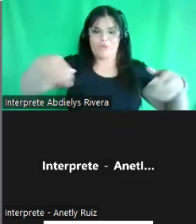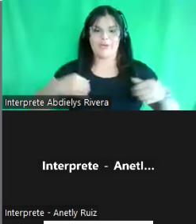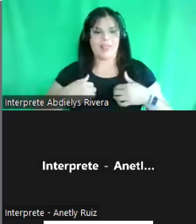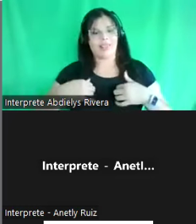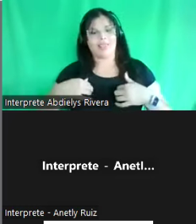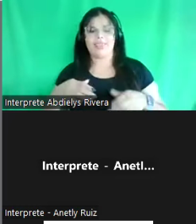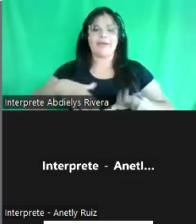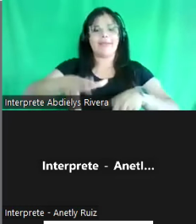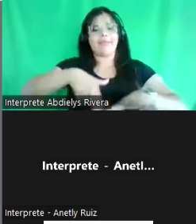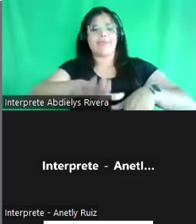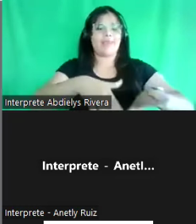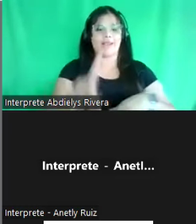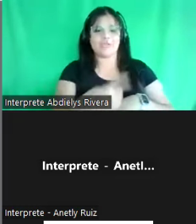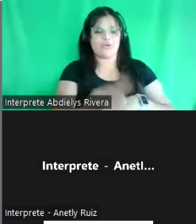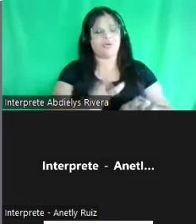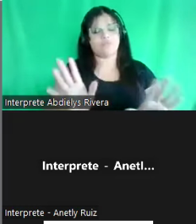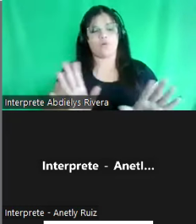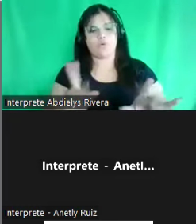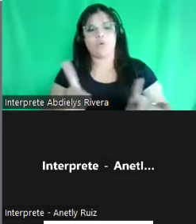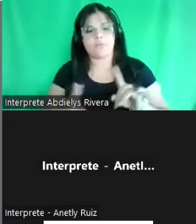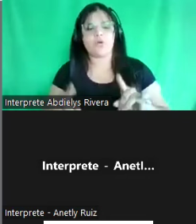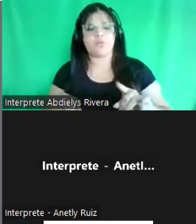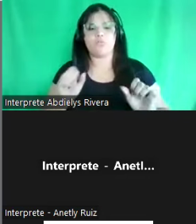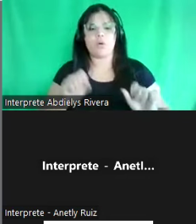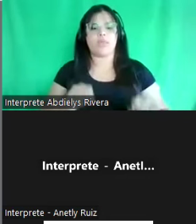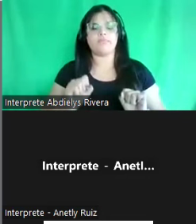animal de asistencia física y emocional.